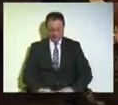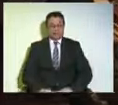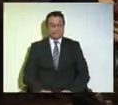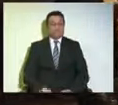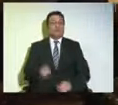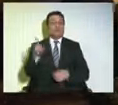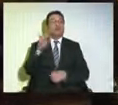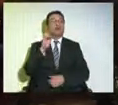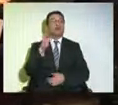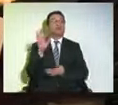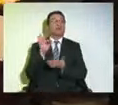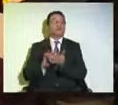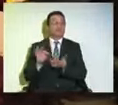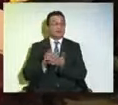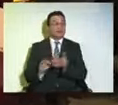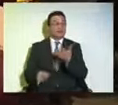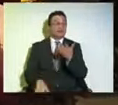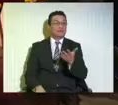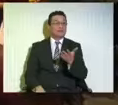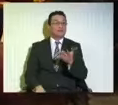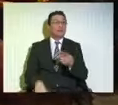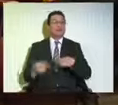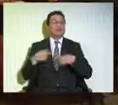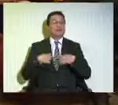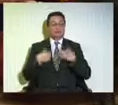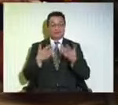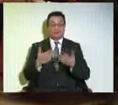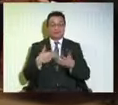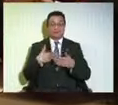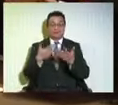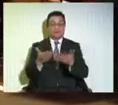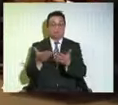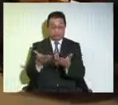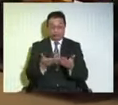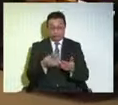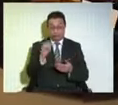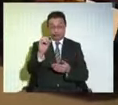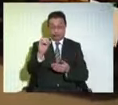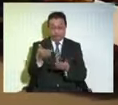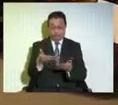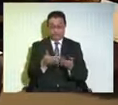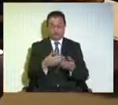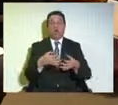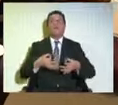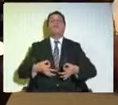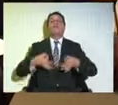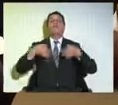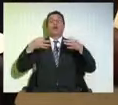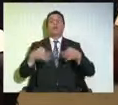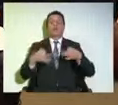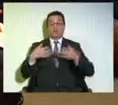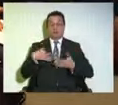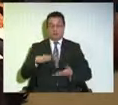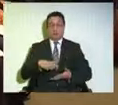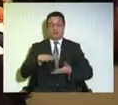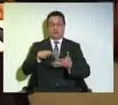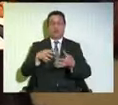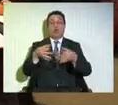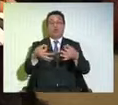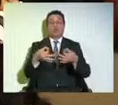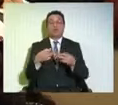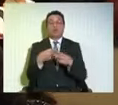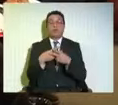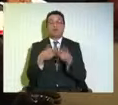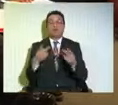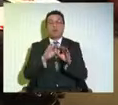Subsecretario, lo quiero invitar que suba un segundo para formalmente hacer la entrega a nuestra cuenta pública con